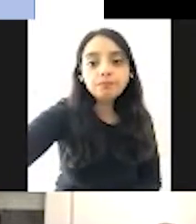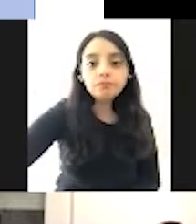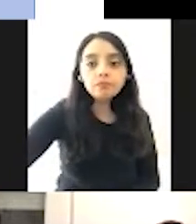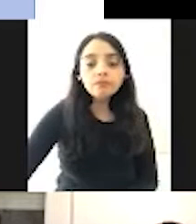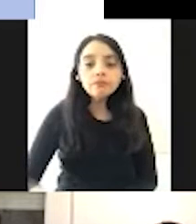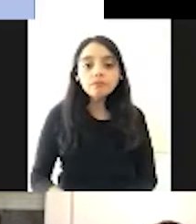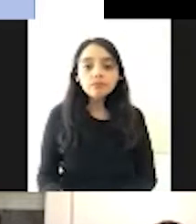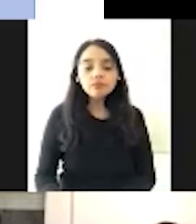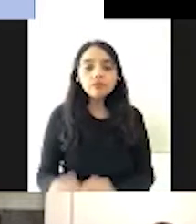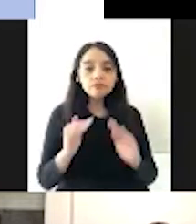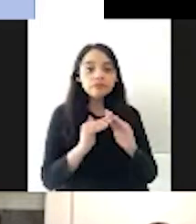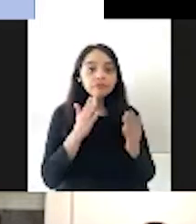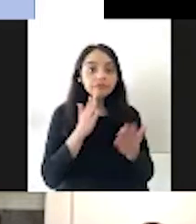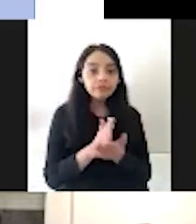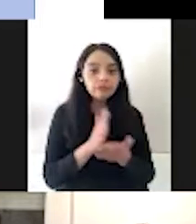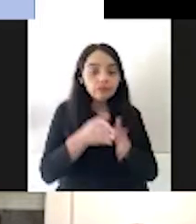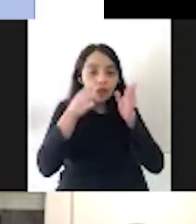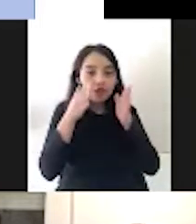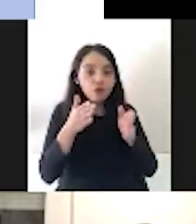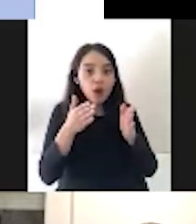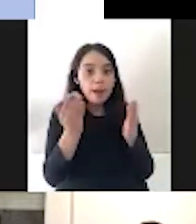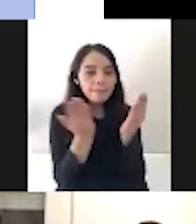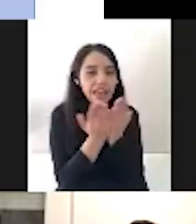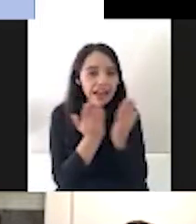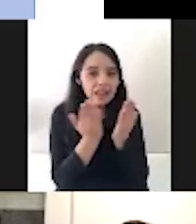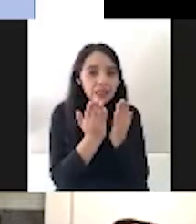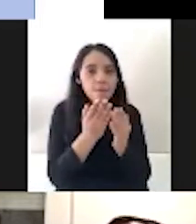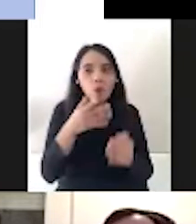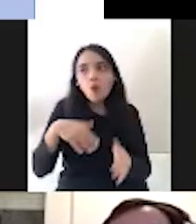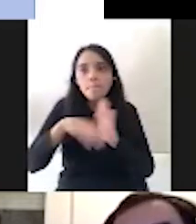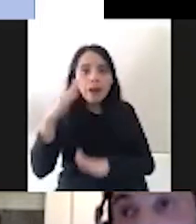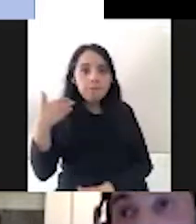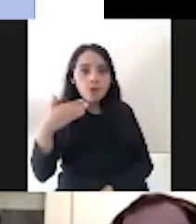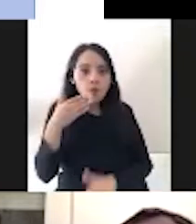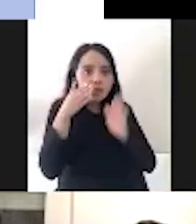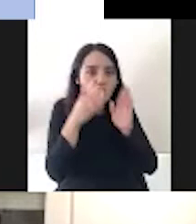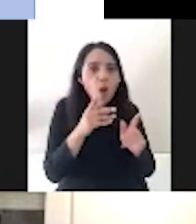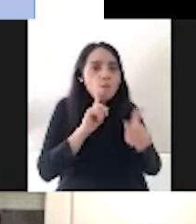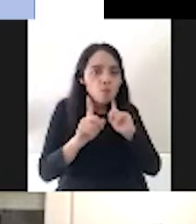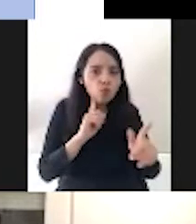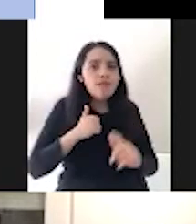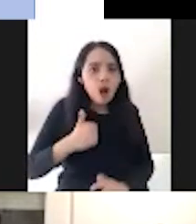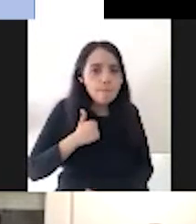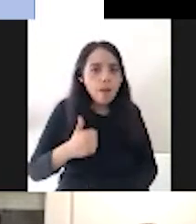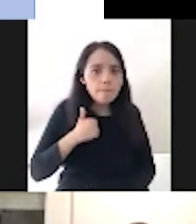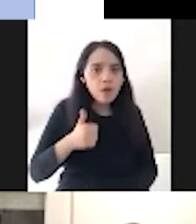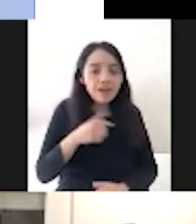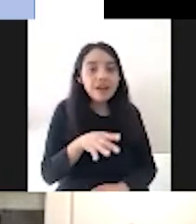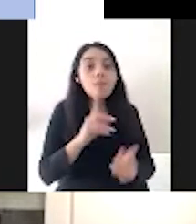sobrepreocupación por adquirir conocimiento para lograr resultados óptimos en las pruebas estandarizadas que realiza el Ministerio de Educación,